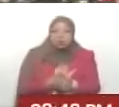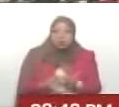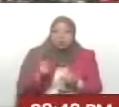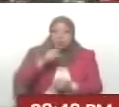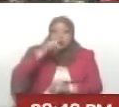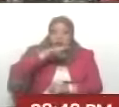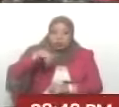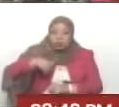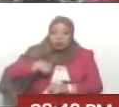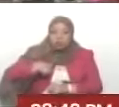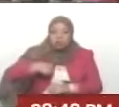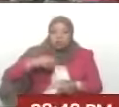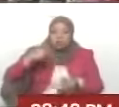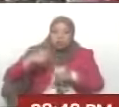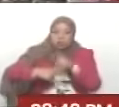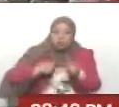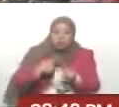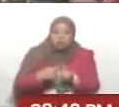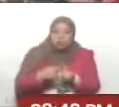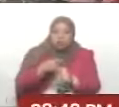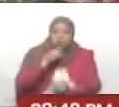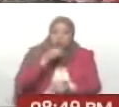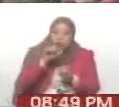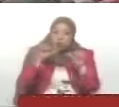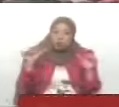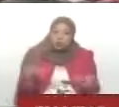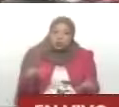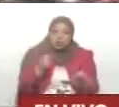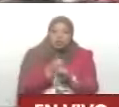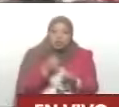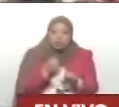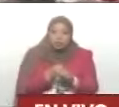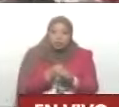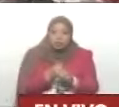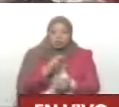Impresionante. Nosotros multiplicamos lo que se llama, si usted multiplica